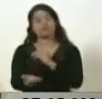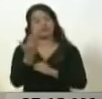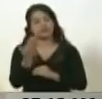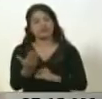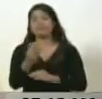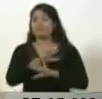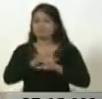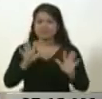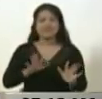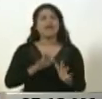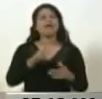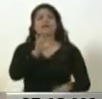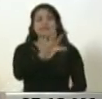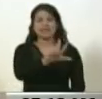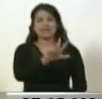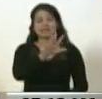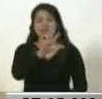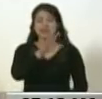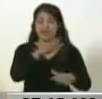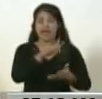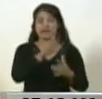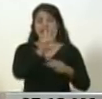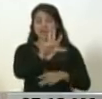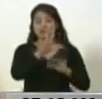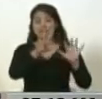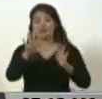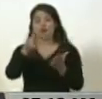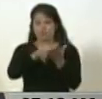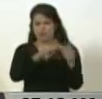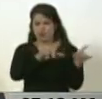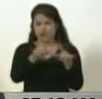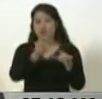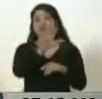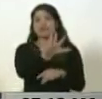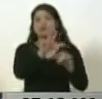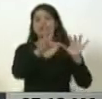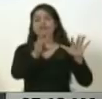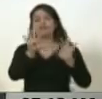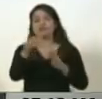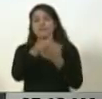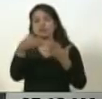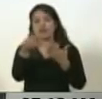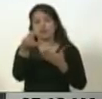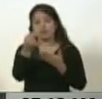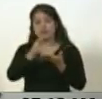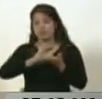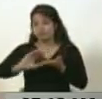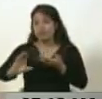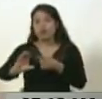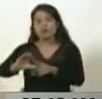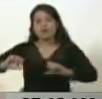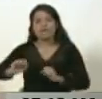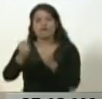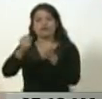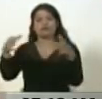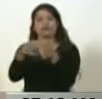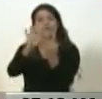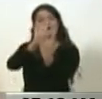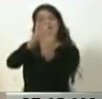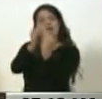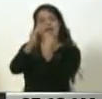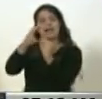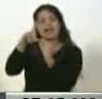aprobaron 585 millones de bolívares para el Fondo de Creación y Fortalecimiento de los CLAC. Pero es importante